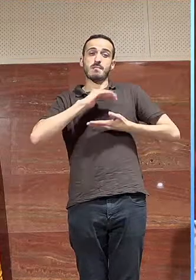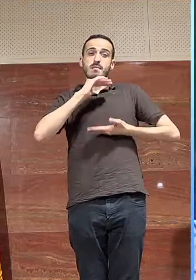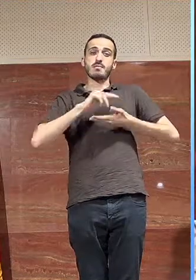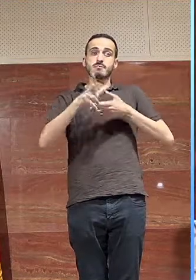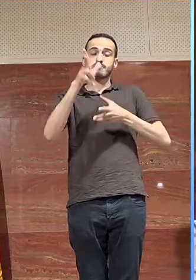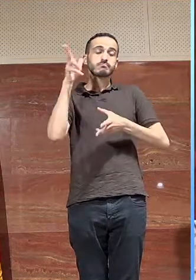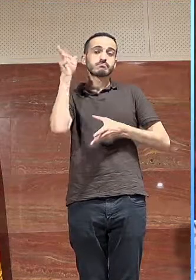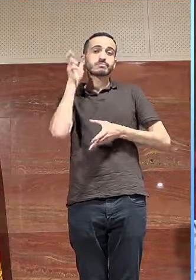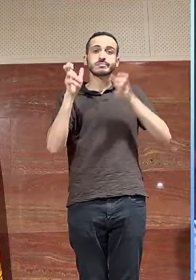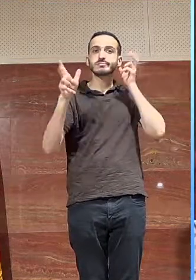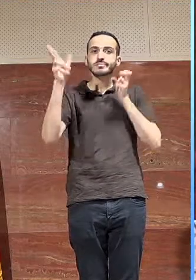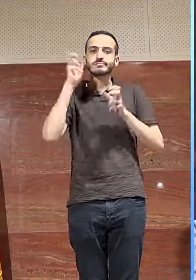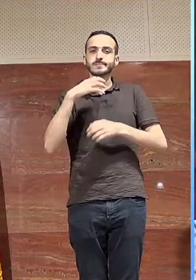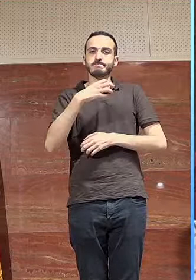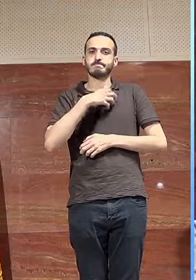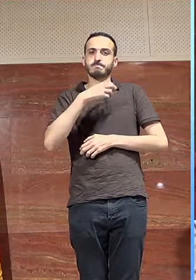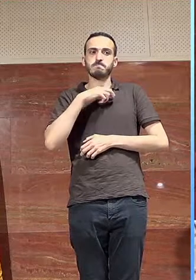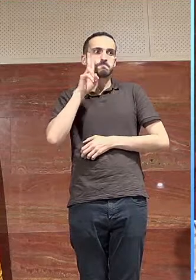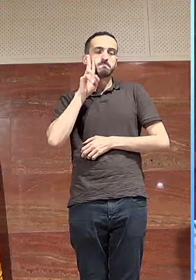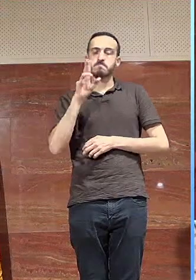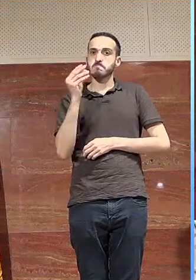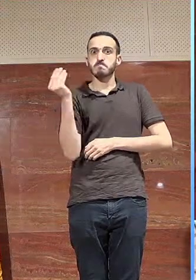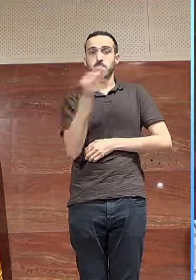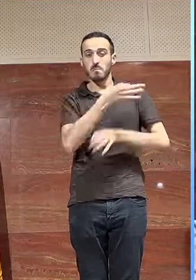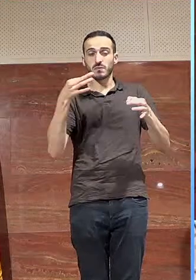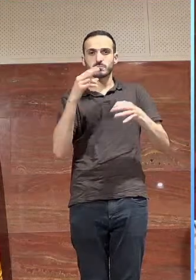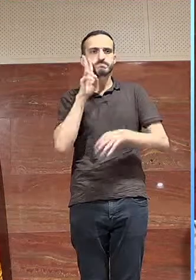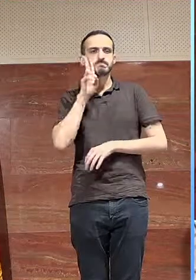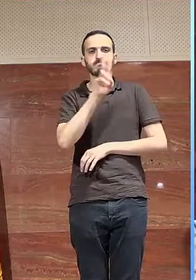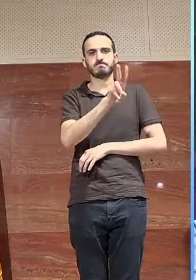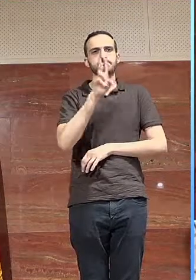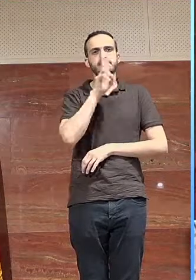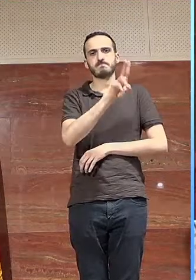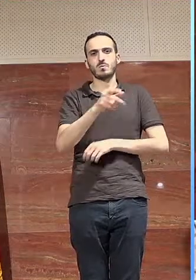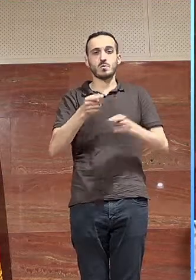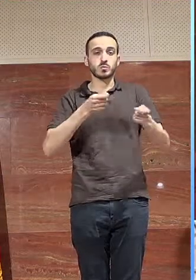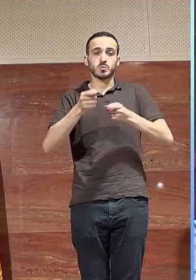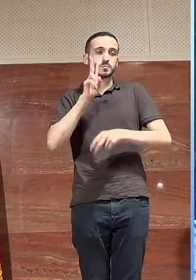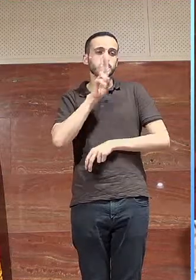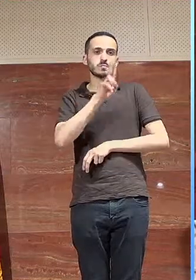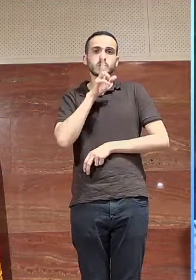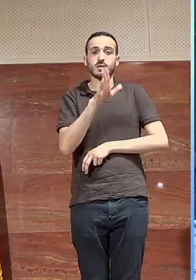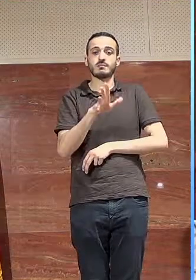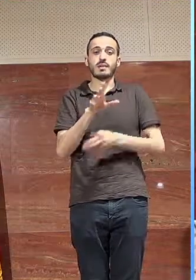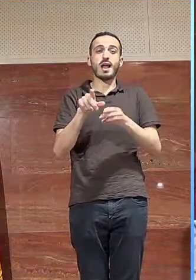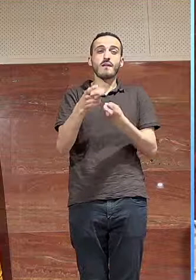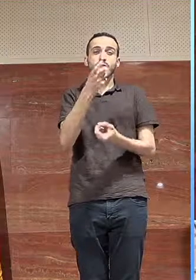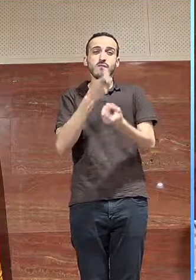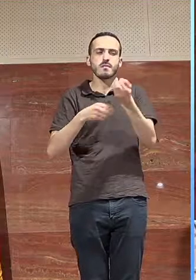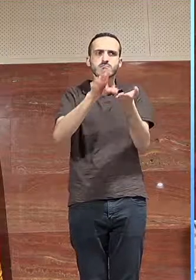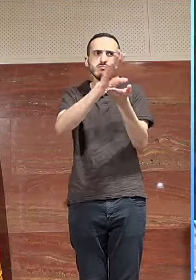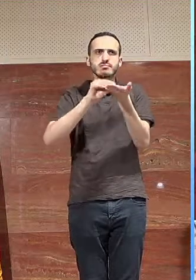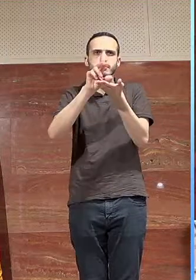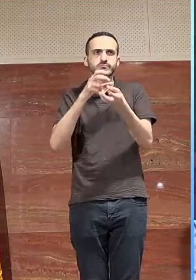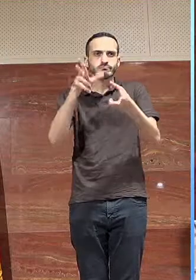información auditiva o sonora, pues bueno, pues lo ideal es, o lo que demandan es recibir mayor información a través del sentido de